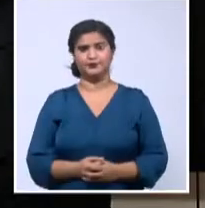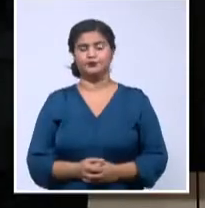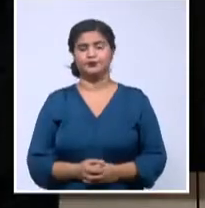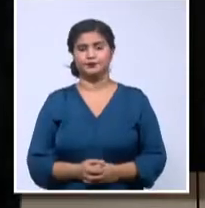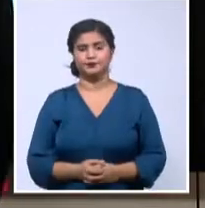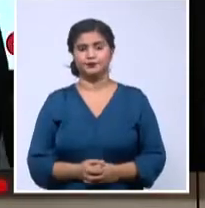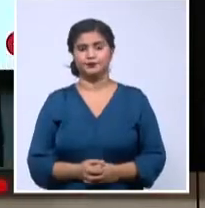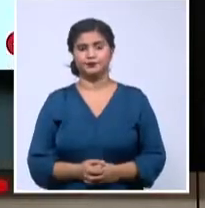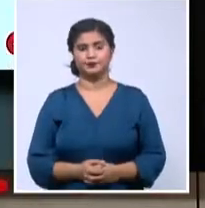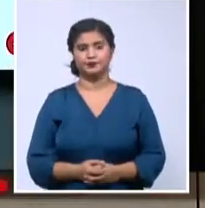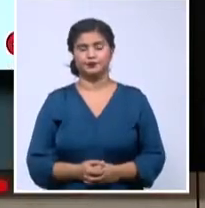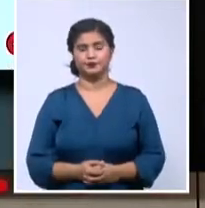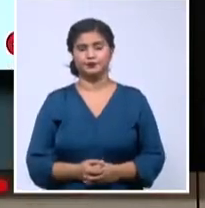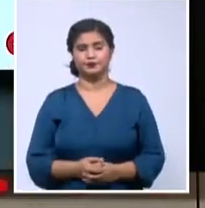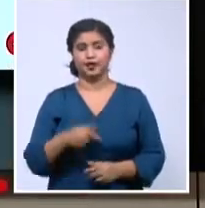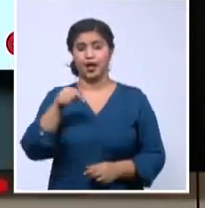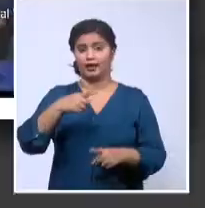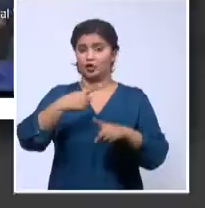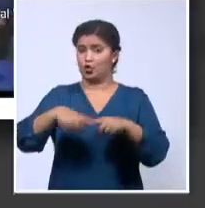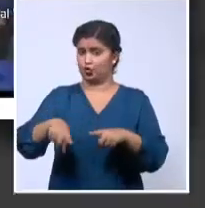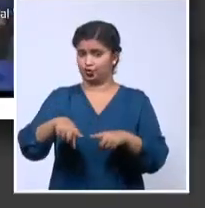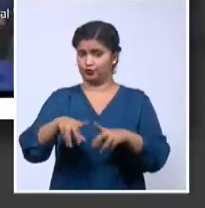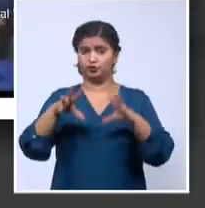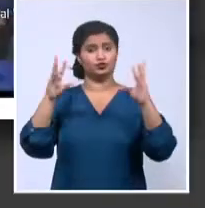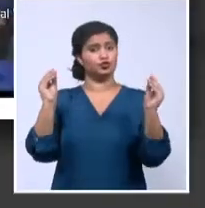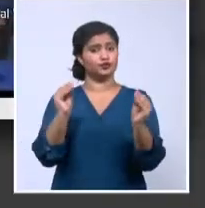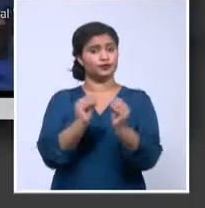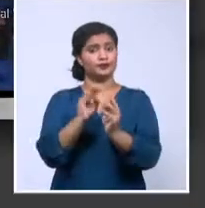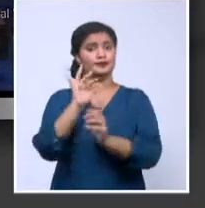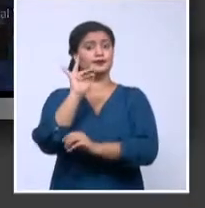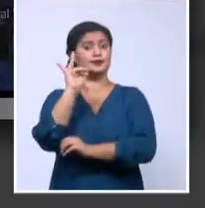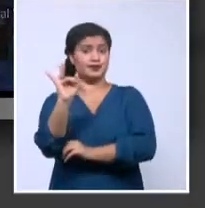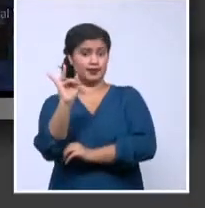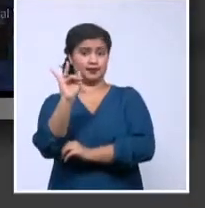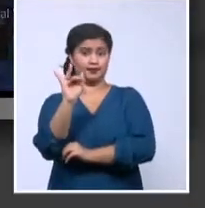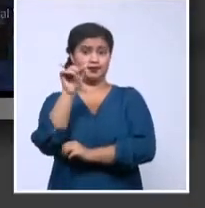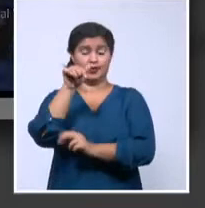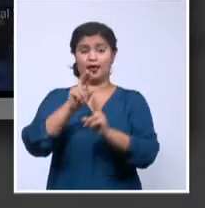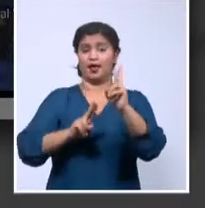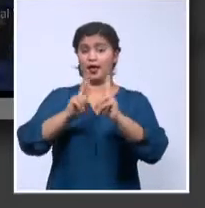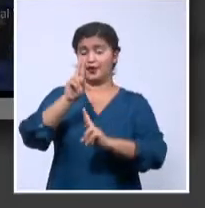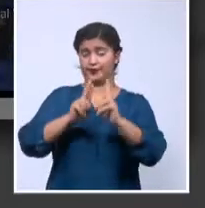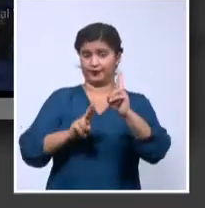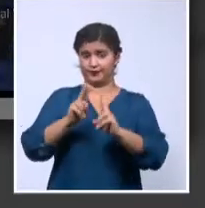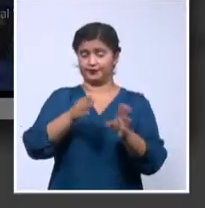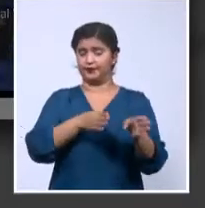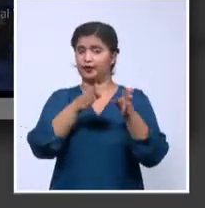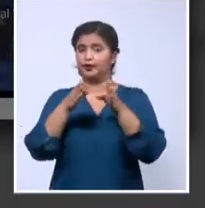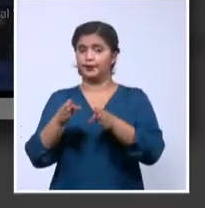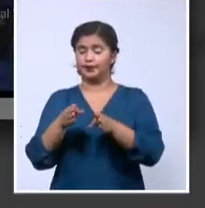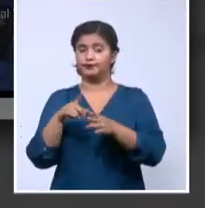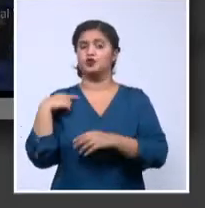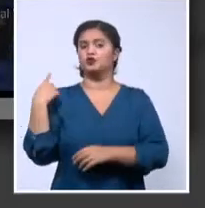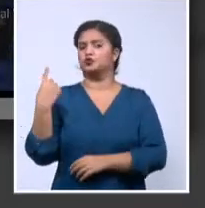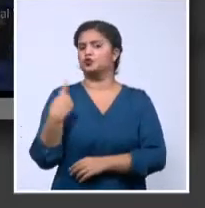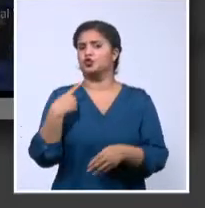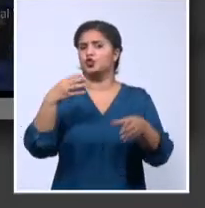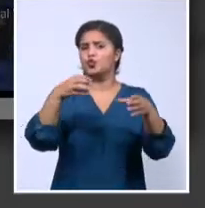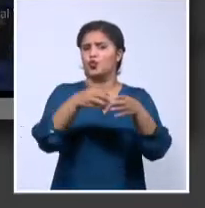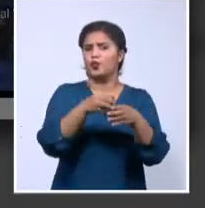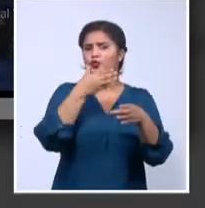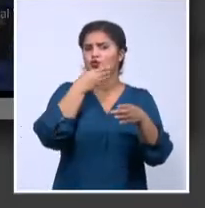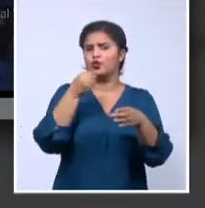están otros, son siete esencialmente. Miren, los temas de la agenda superan, aquí lo está diciendo, pedimos que al final de la reunión